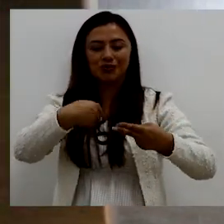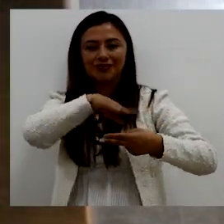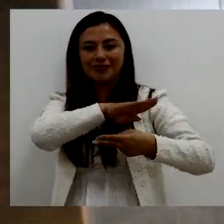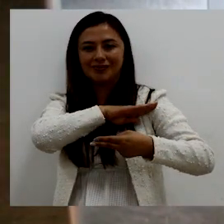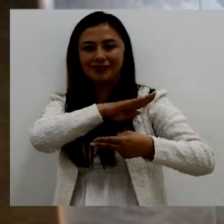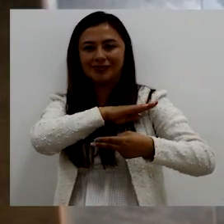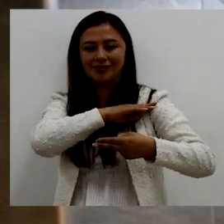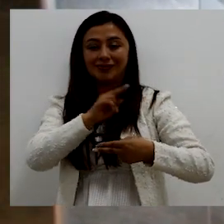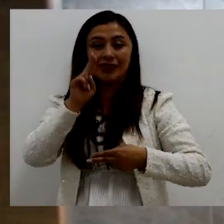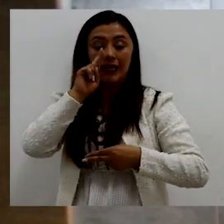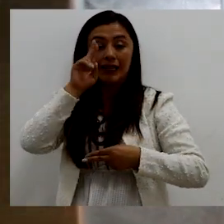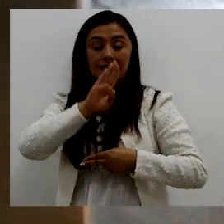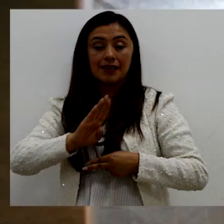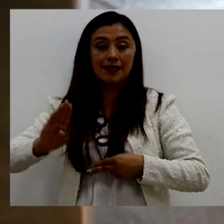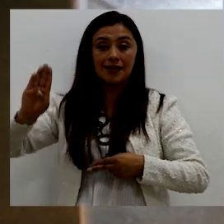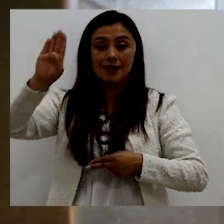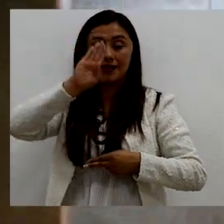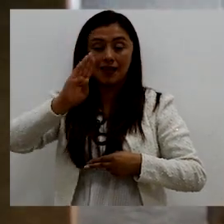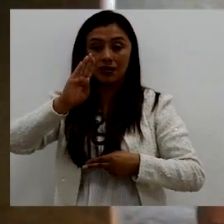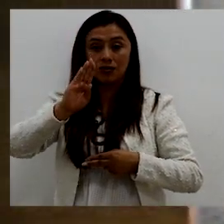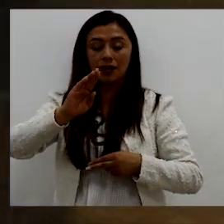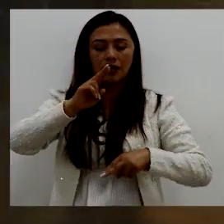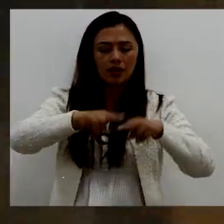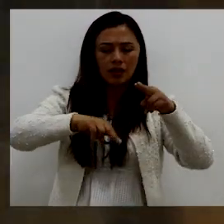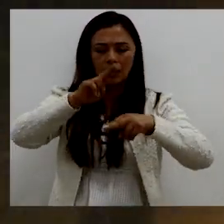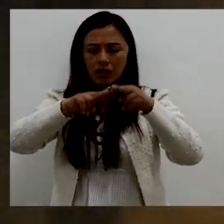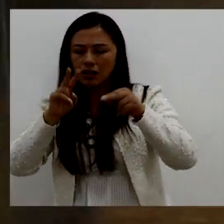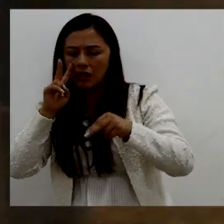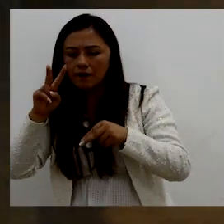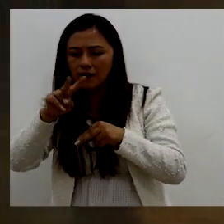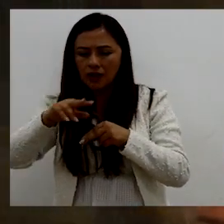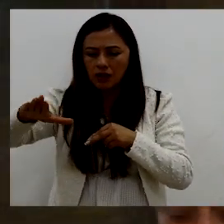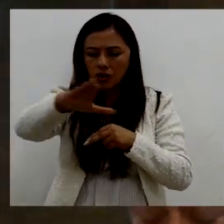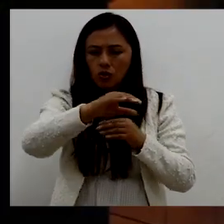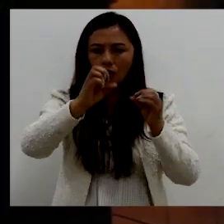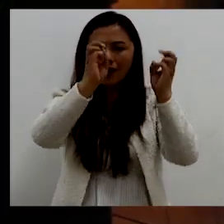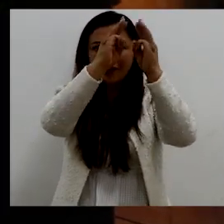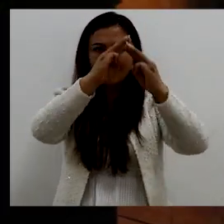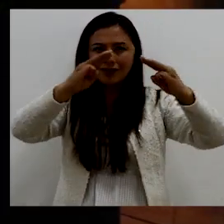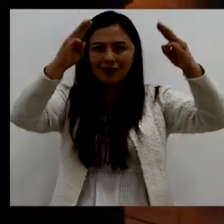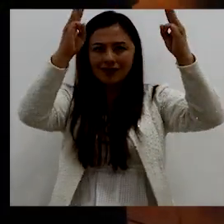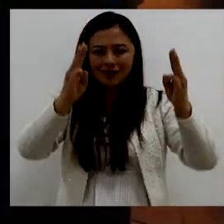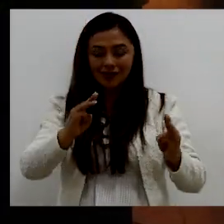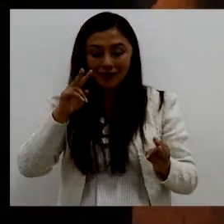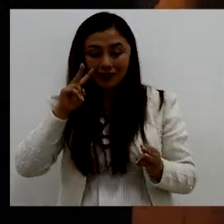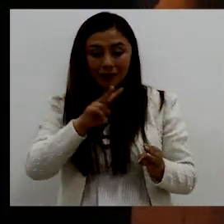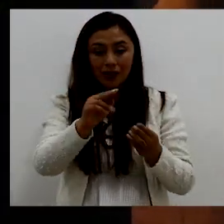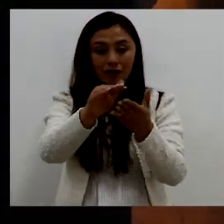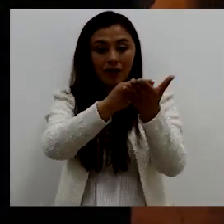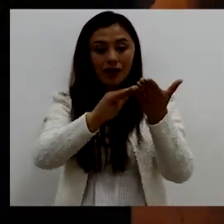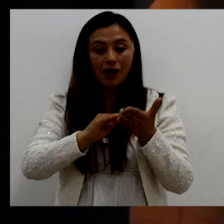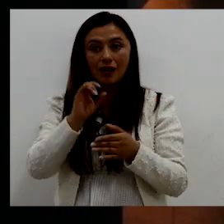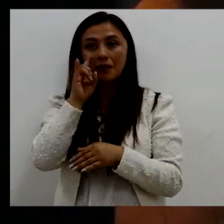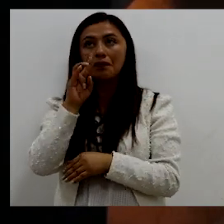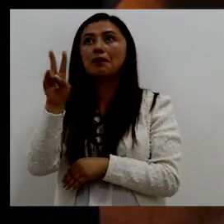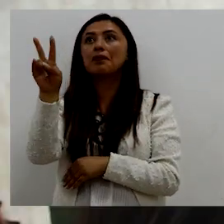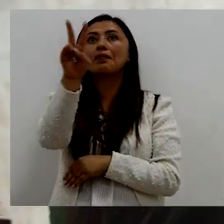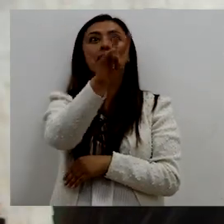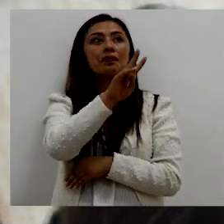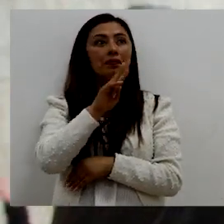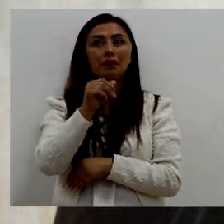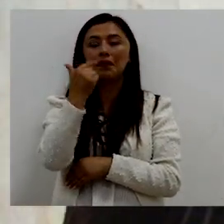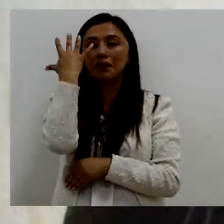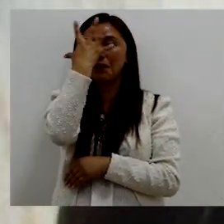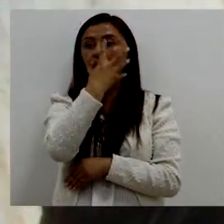del Departamento Nacional de Planeación, quienes verificaron el estado en el que se encuentra el Teatro Mayor Bicentenario. También, digamos, acabo